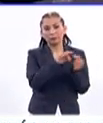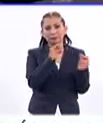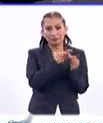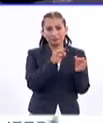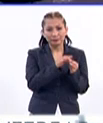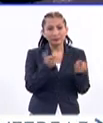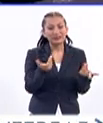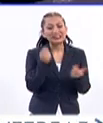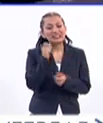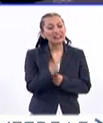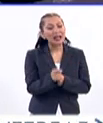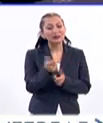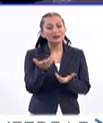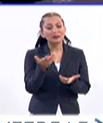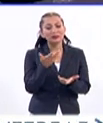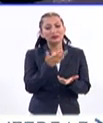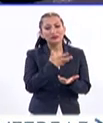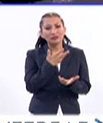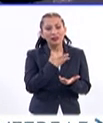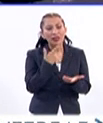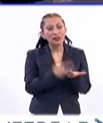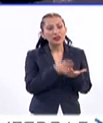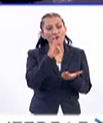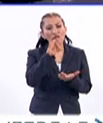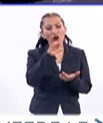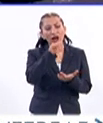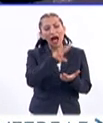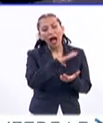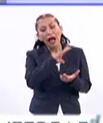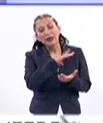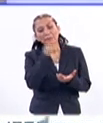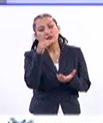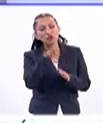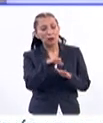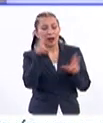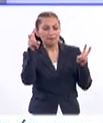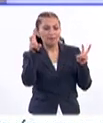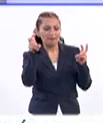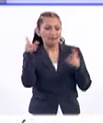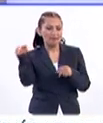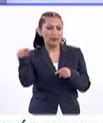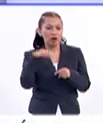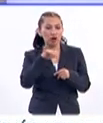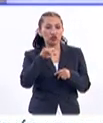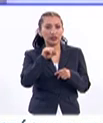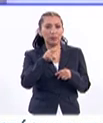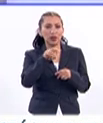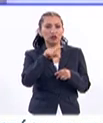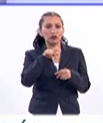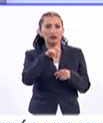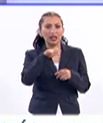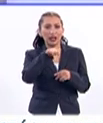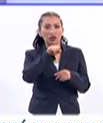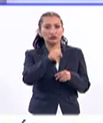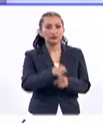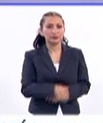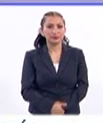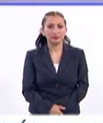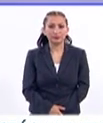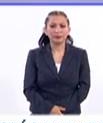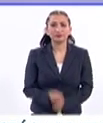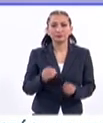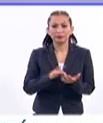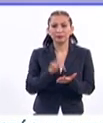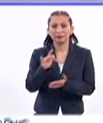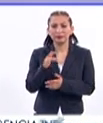explicar qué es lo que tiene el Fondo de Cultura Económica respecto a lo publicado por José Vasconcelos.